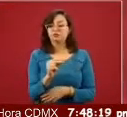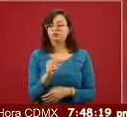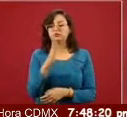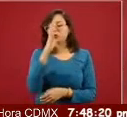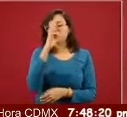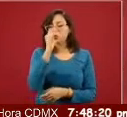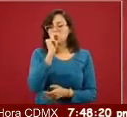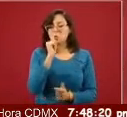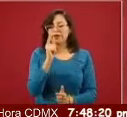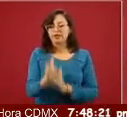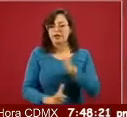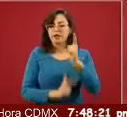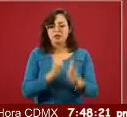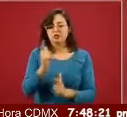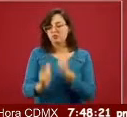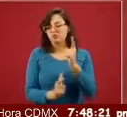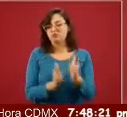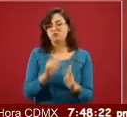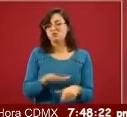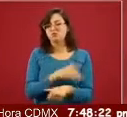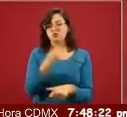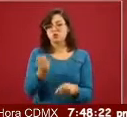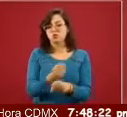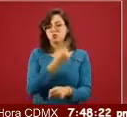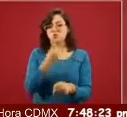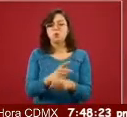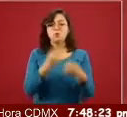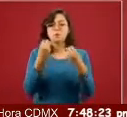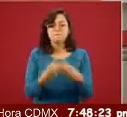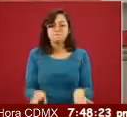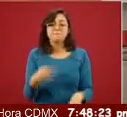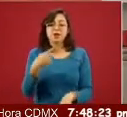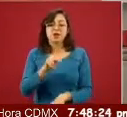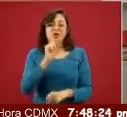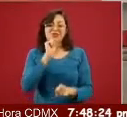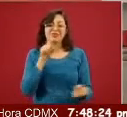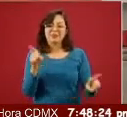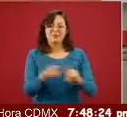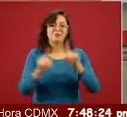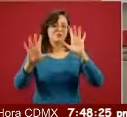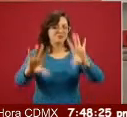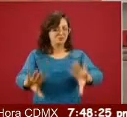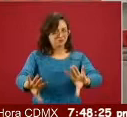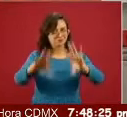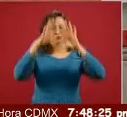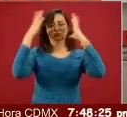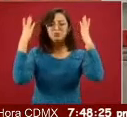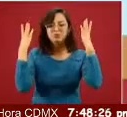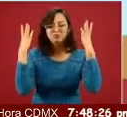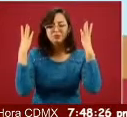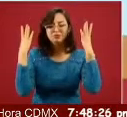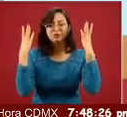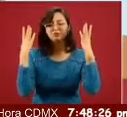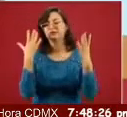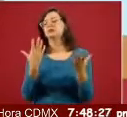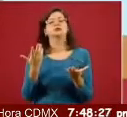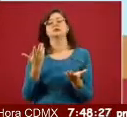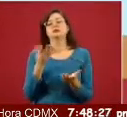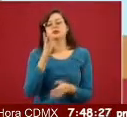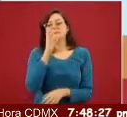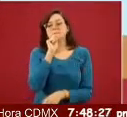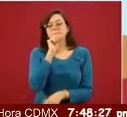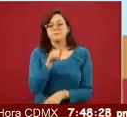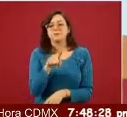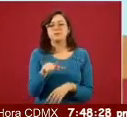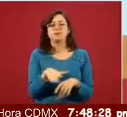porque entonces se pierden oportunidades, pero tampoco demasiado anticipado o rápido o mucho más allá de la evidencia,